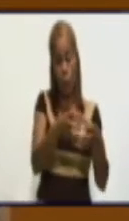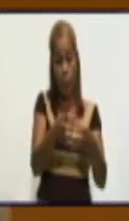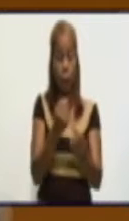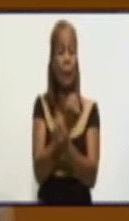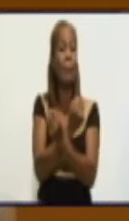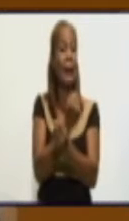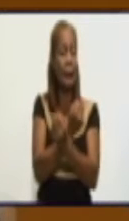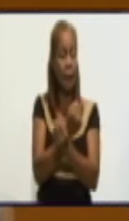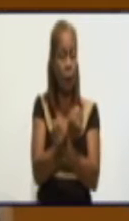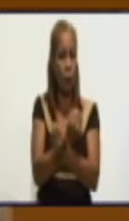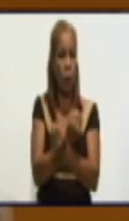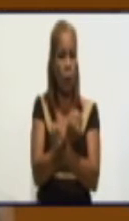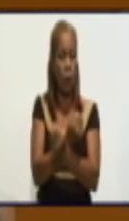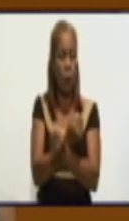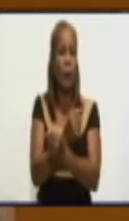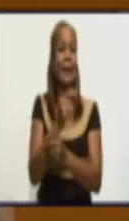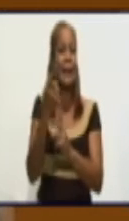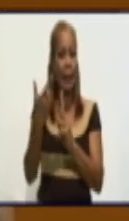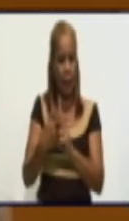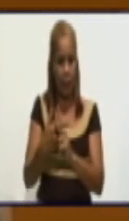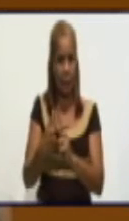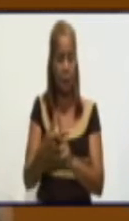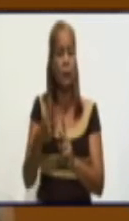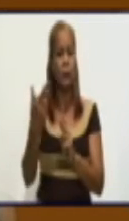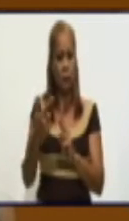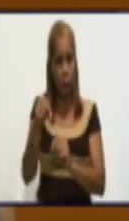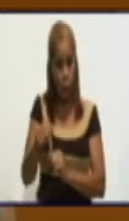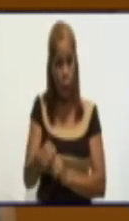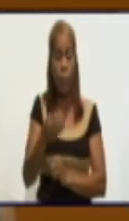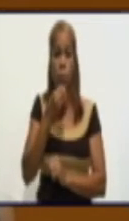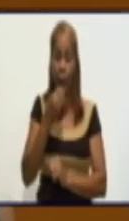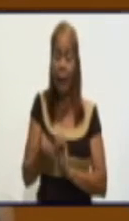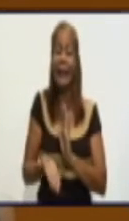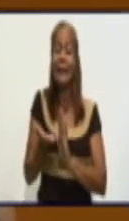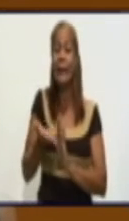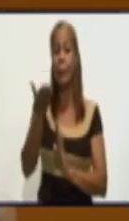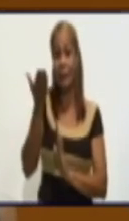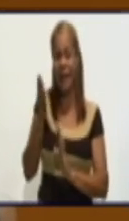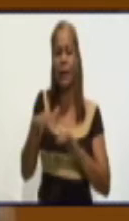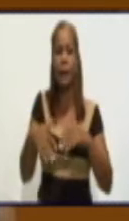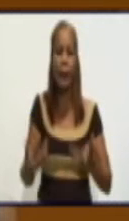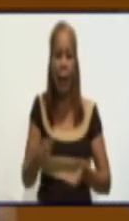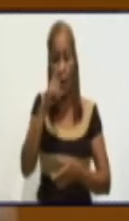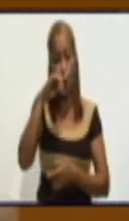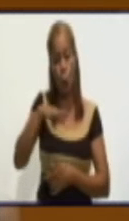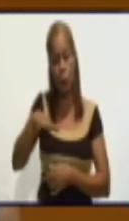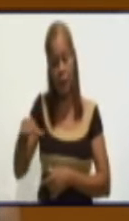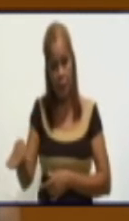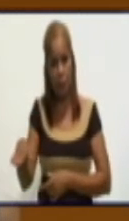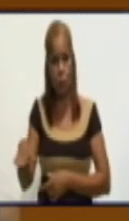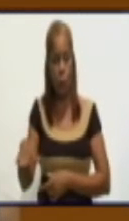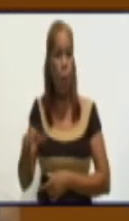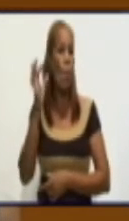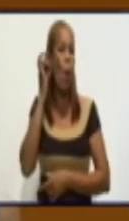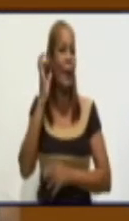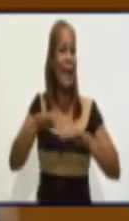que hoy en la tendencia es al incremento y están los niños las embarazadas las puérperas